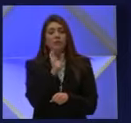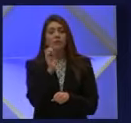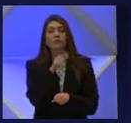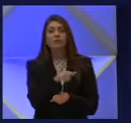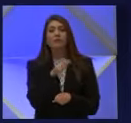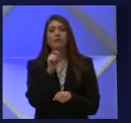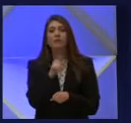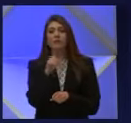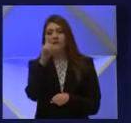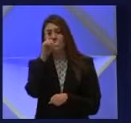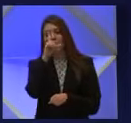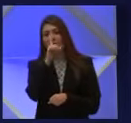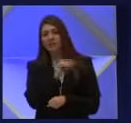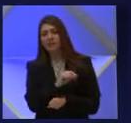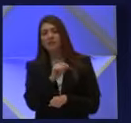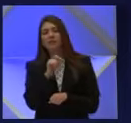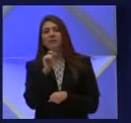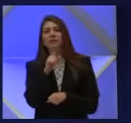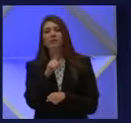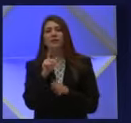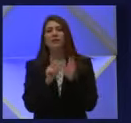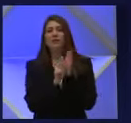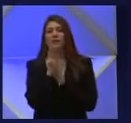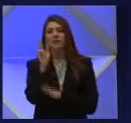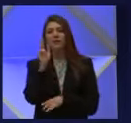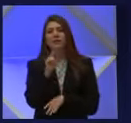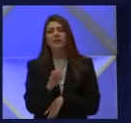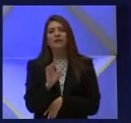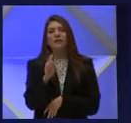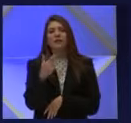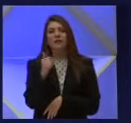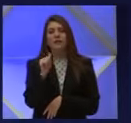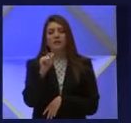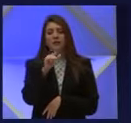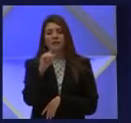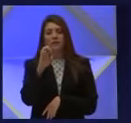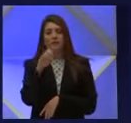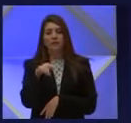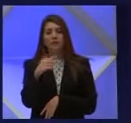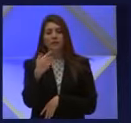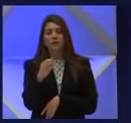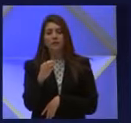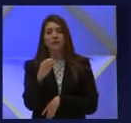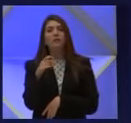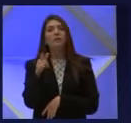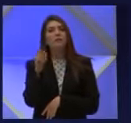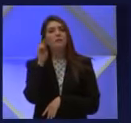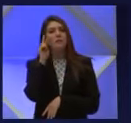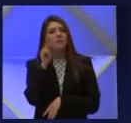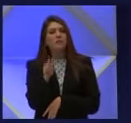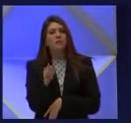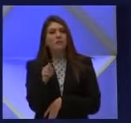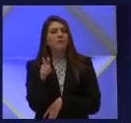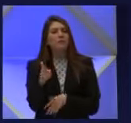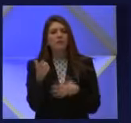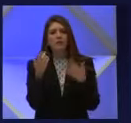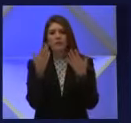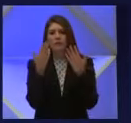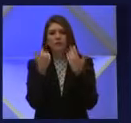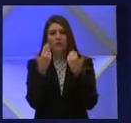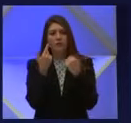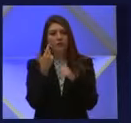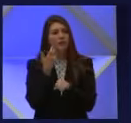terrible accidente de la nave challenger se dieron cuenta de que no tenían en los eeuu